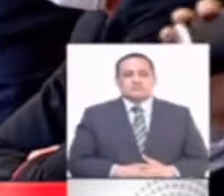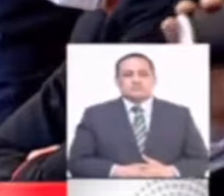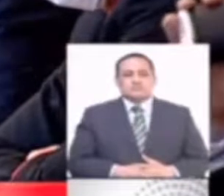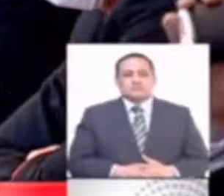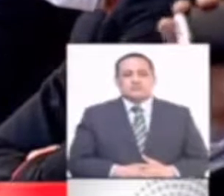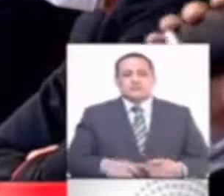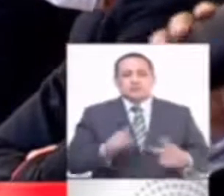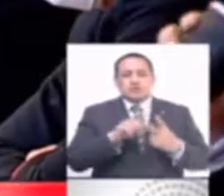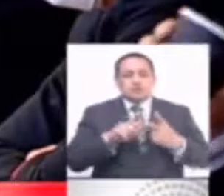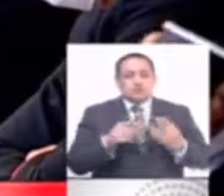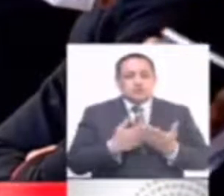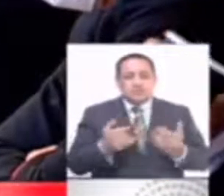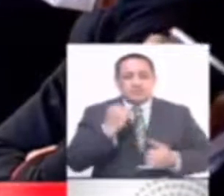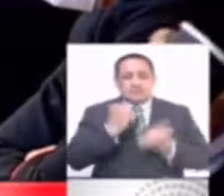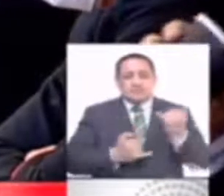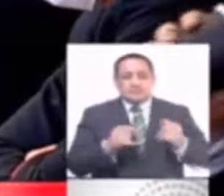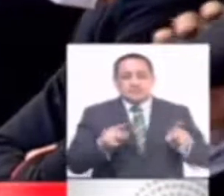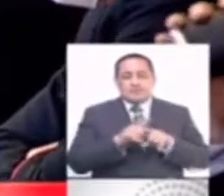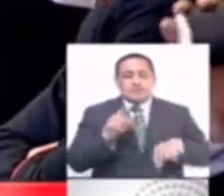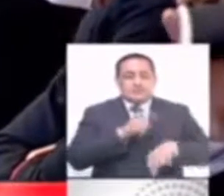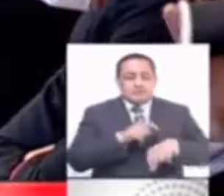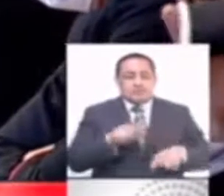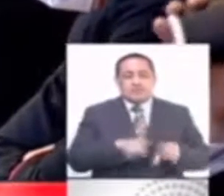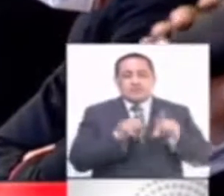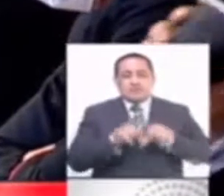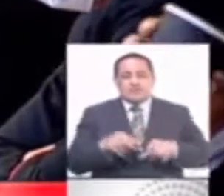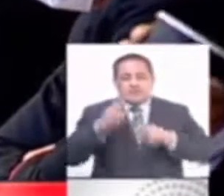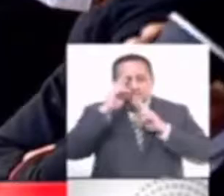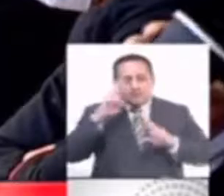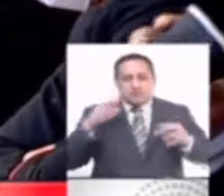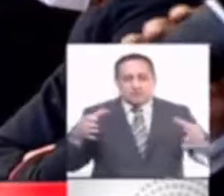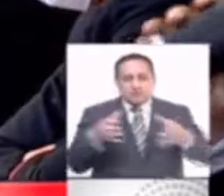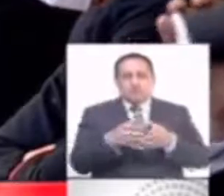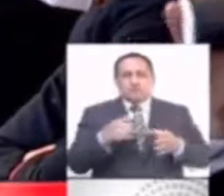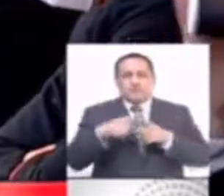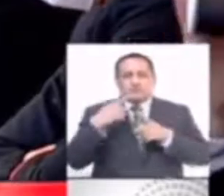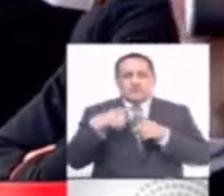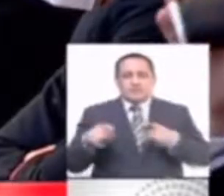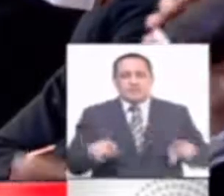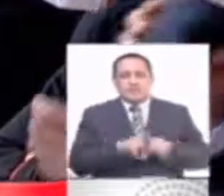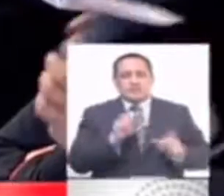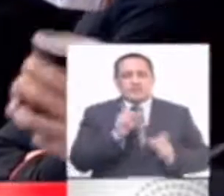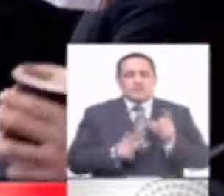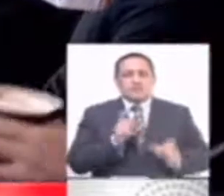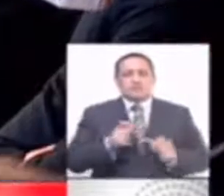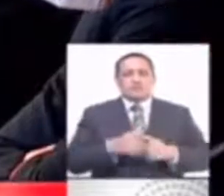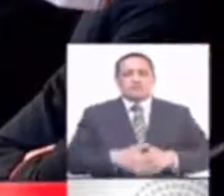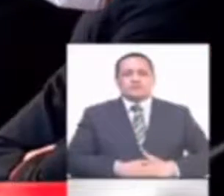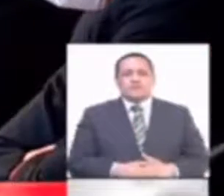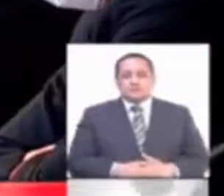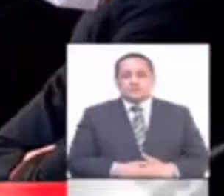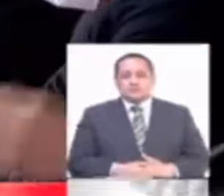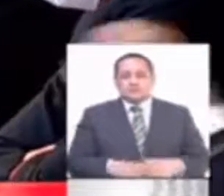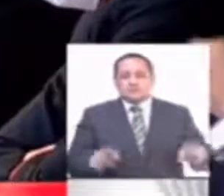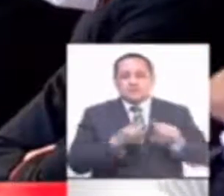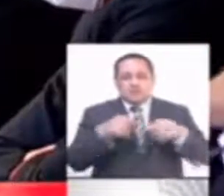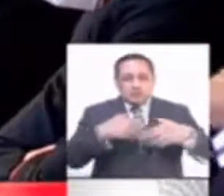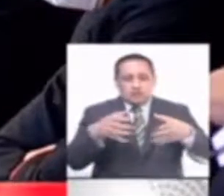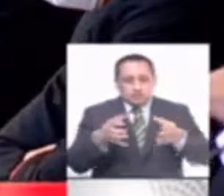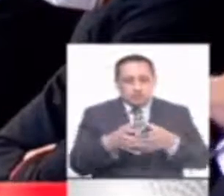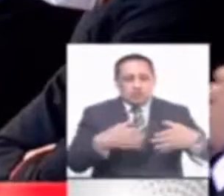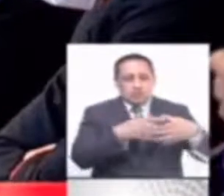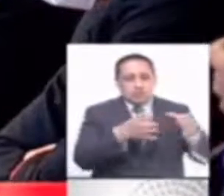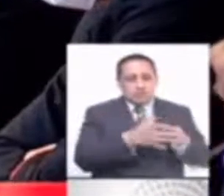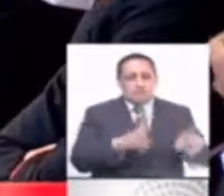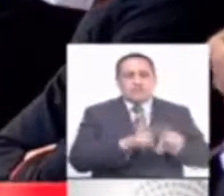Dos cositas para terminar. Es tiempo que comencemos a respetar a las instituciones y a las personas. A las